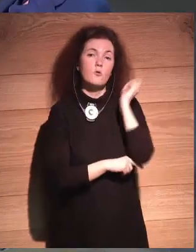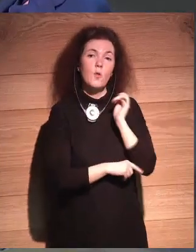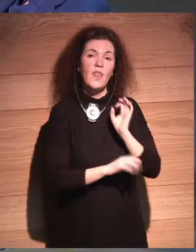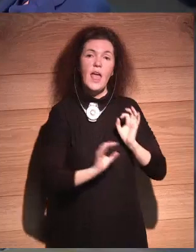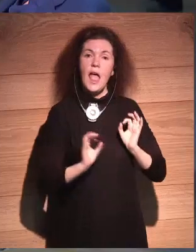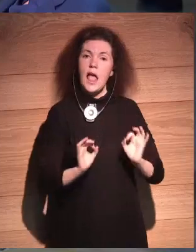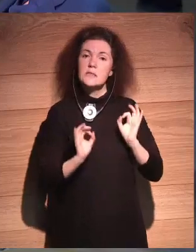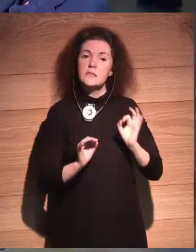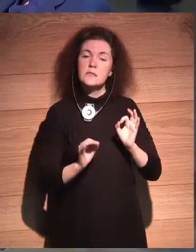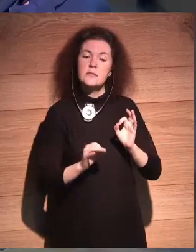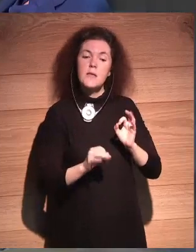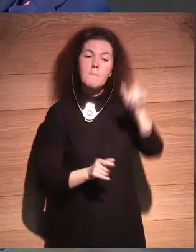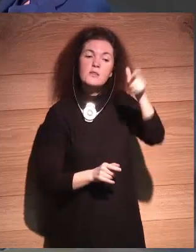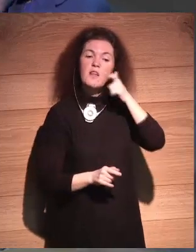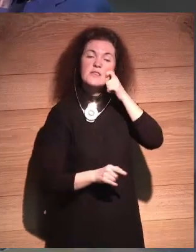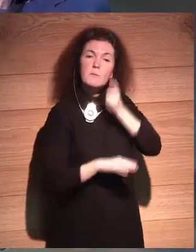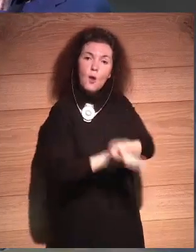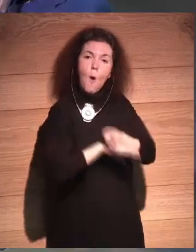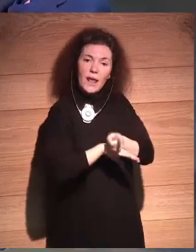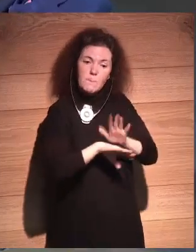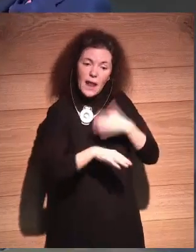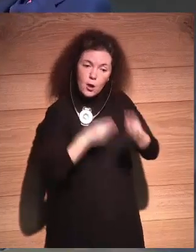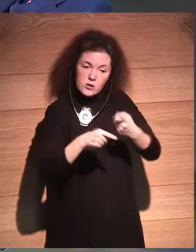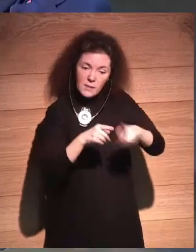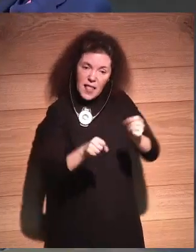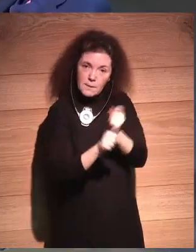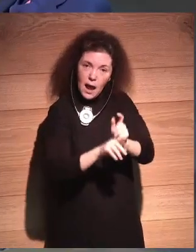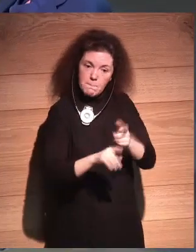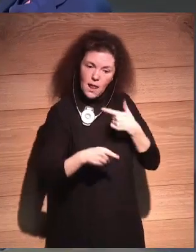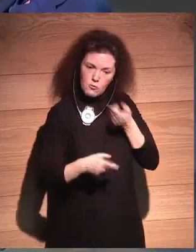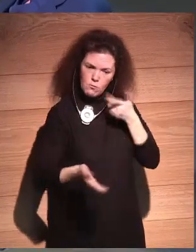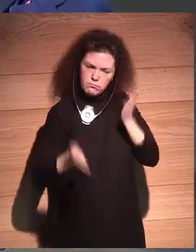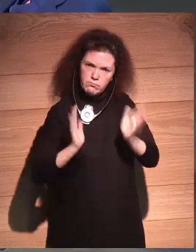era obligar físicamente a alguien para que hiciera algo para ti,